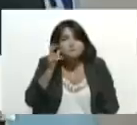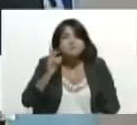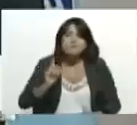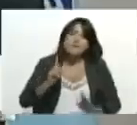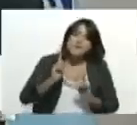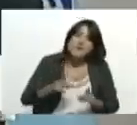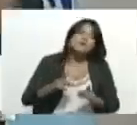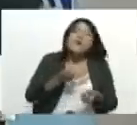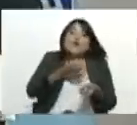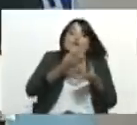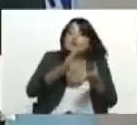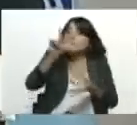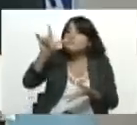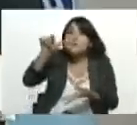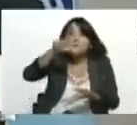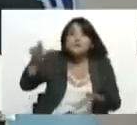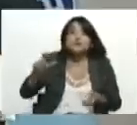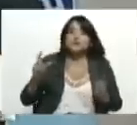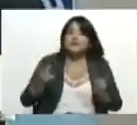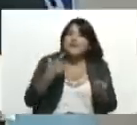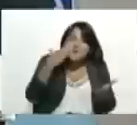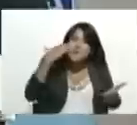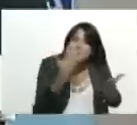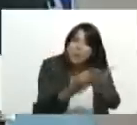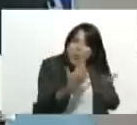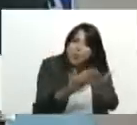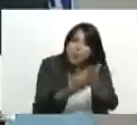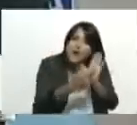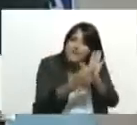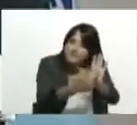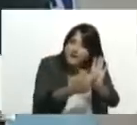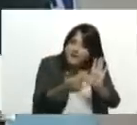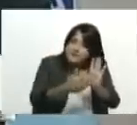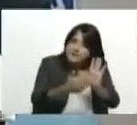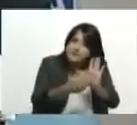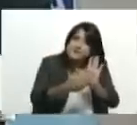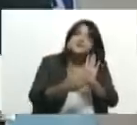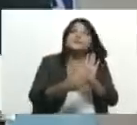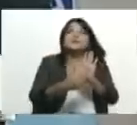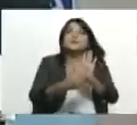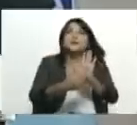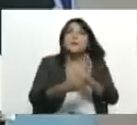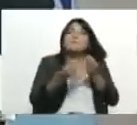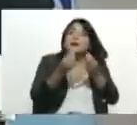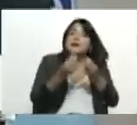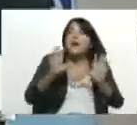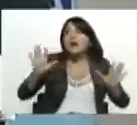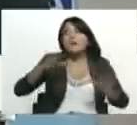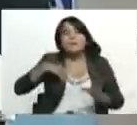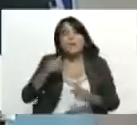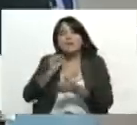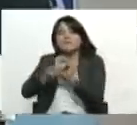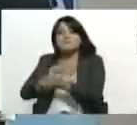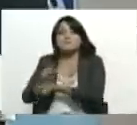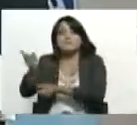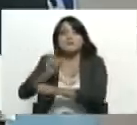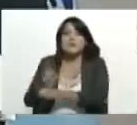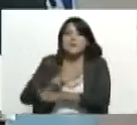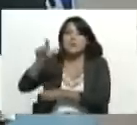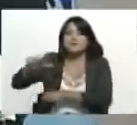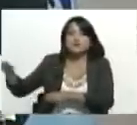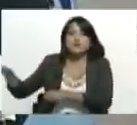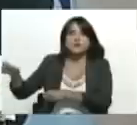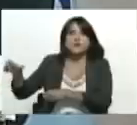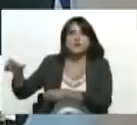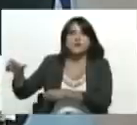confesiones telaciones etcétera que lleven a qué a detener a estas personas porque Venezuela